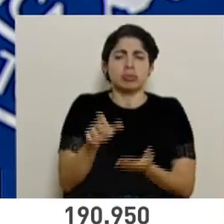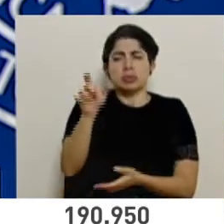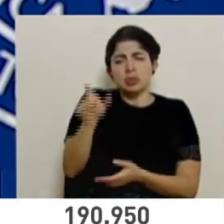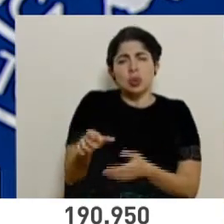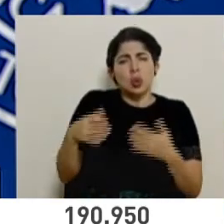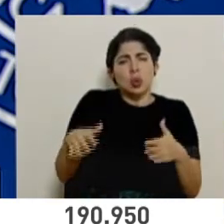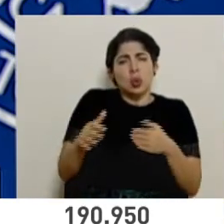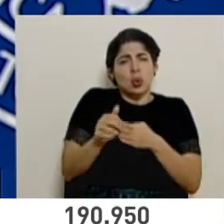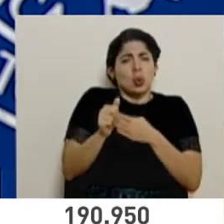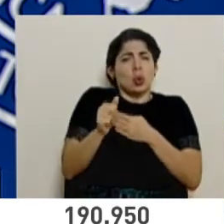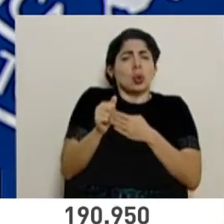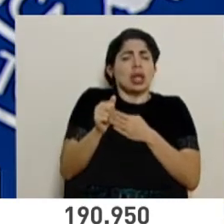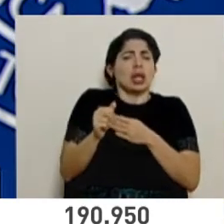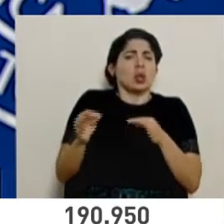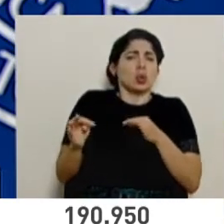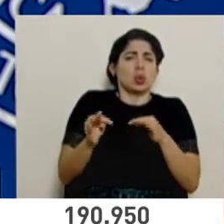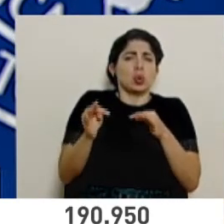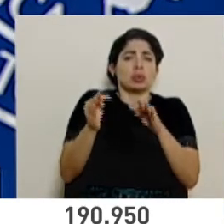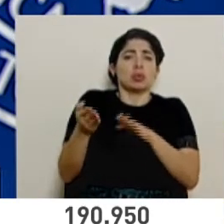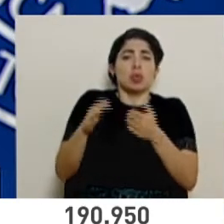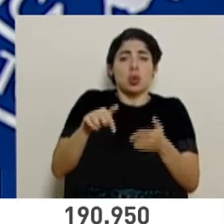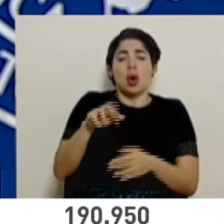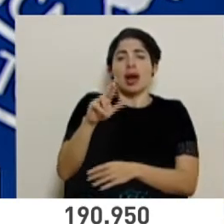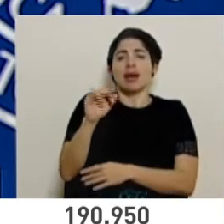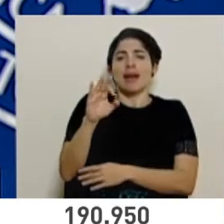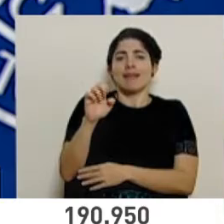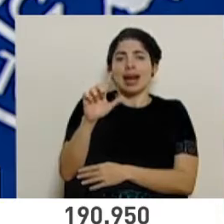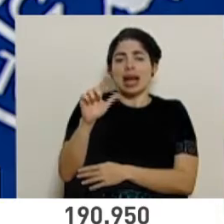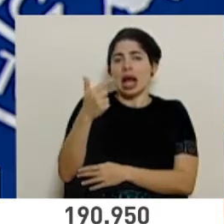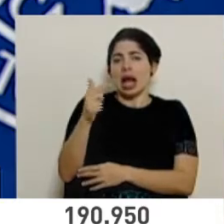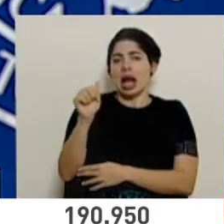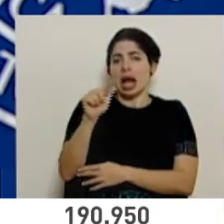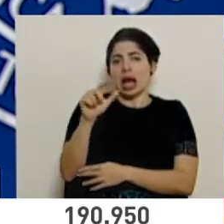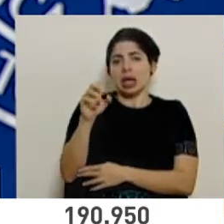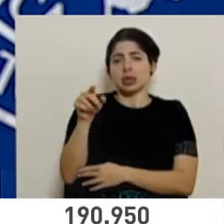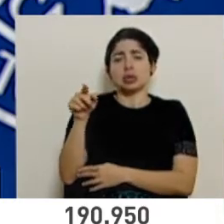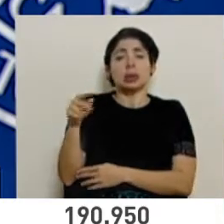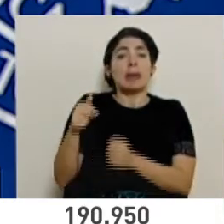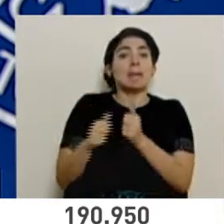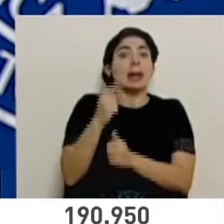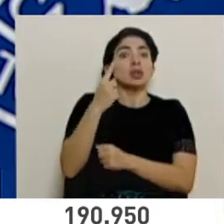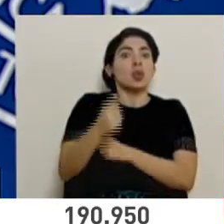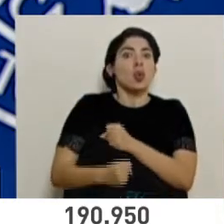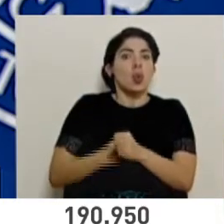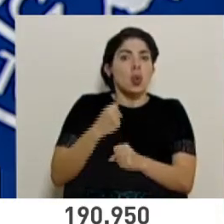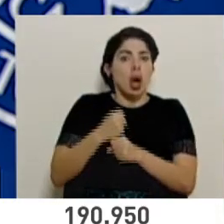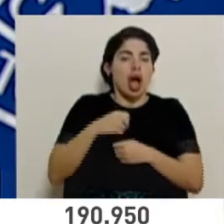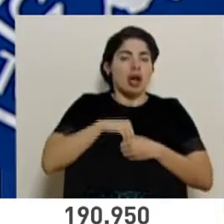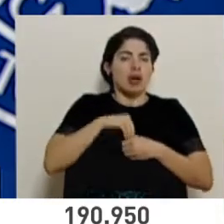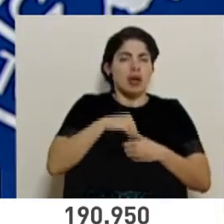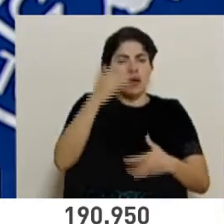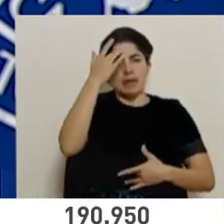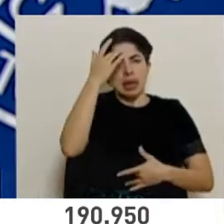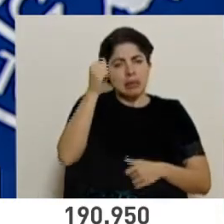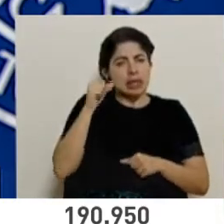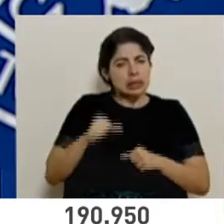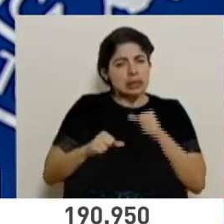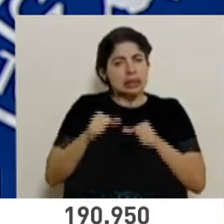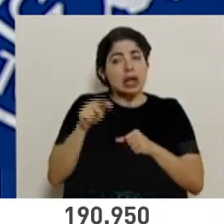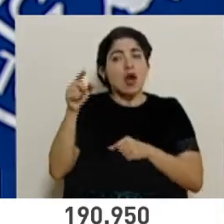líder de la industria turística. Ha fallecido hoy don Rafael Gallo, luego de luchar por más de un año con un padecimiento. Él fue